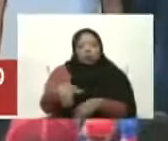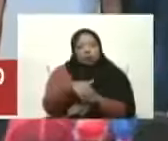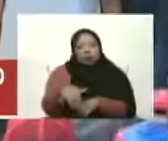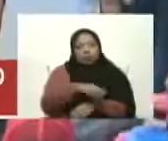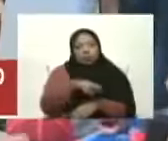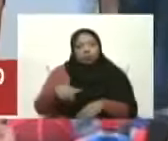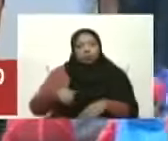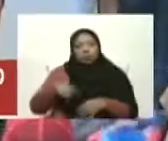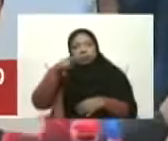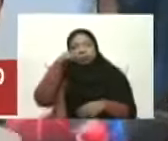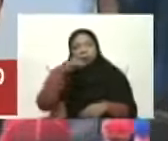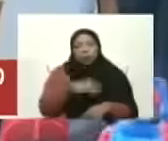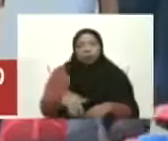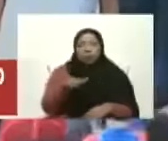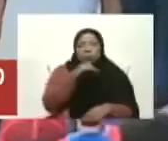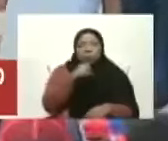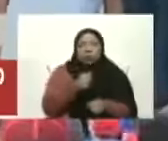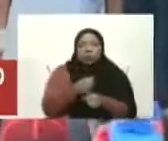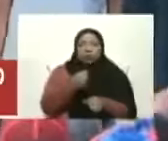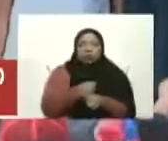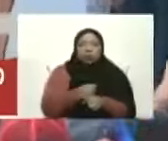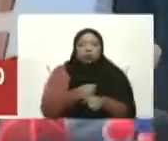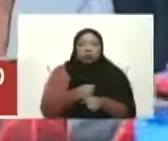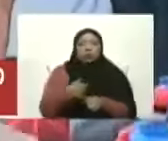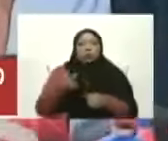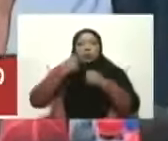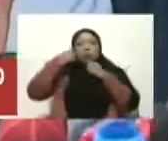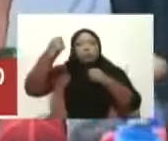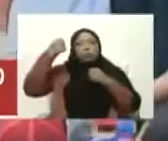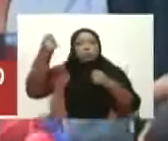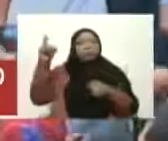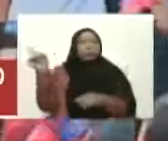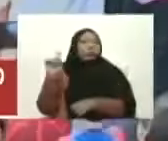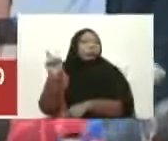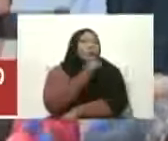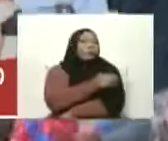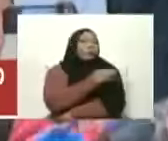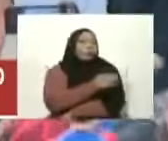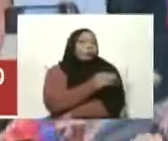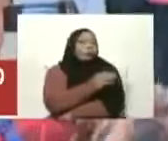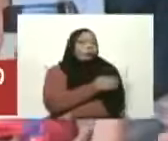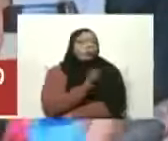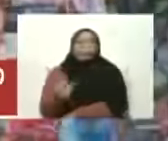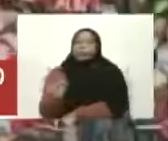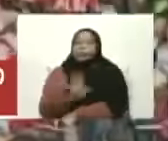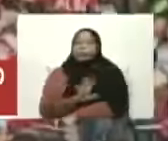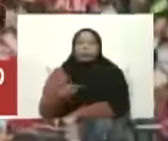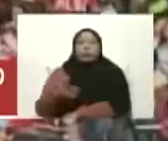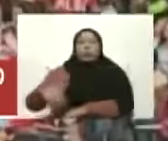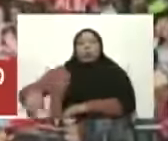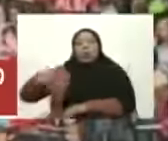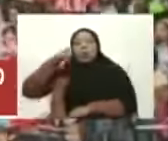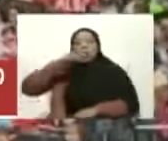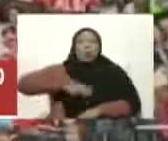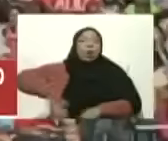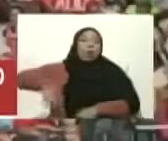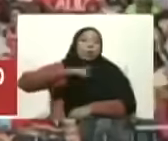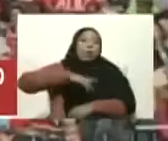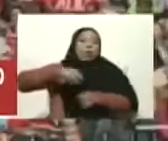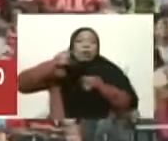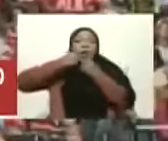son del pueblo, no de la oligarquía. Las calles son del pueblo, no de